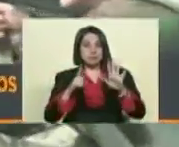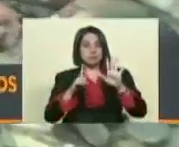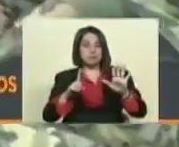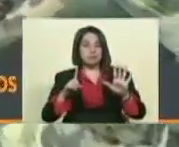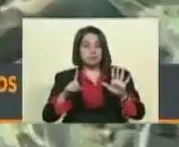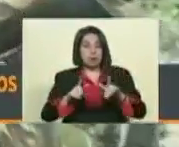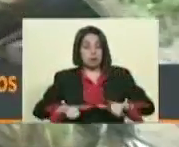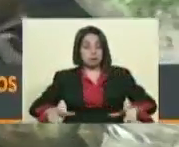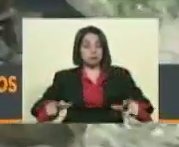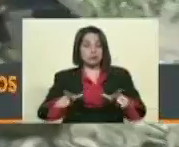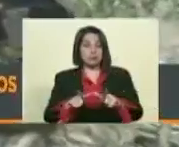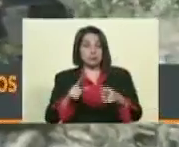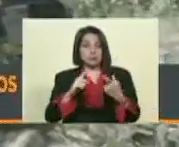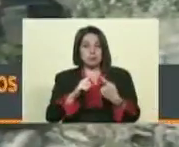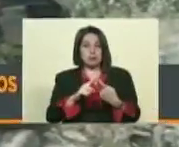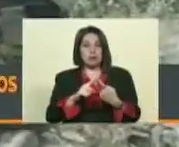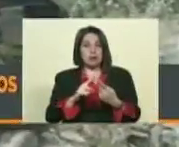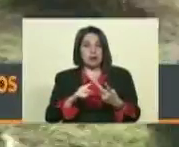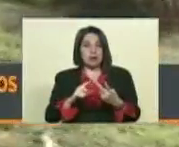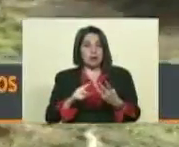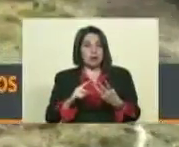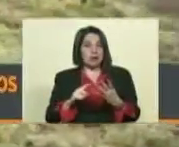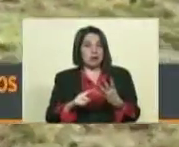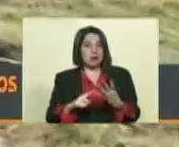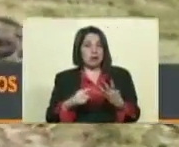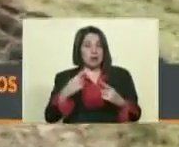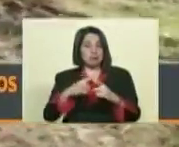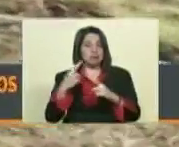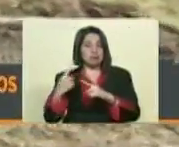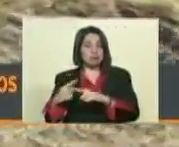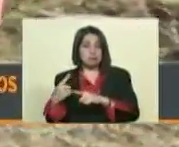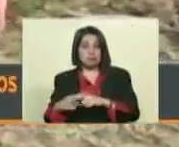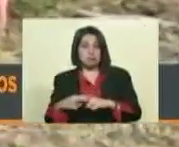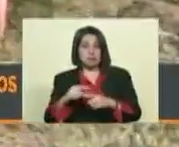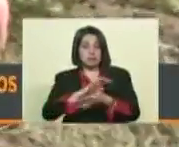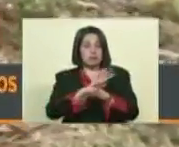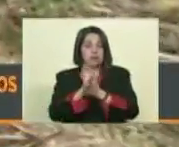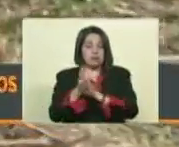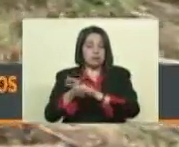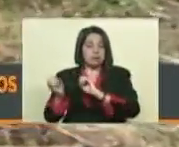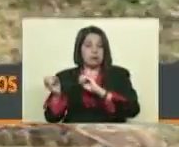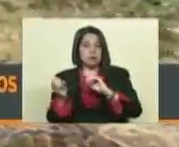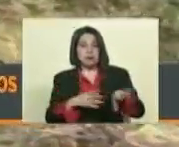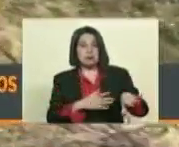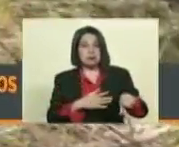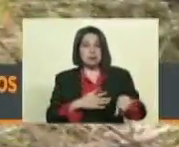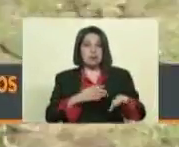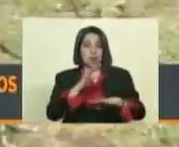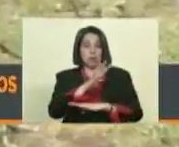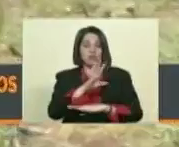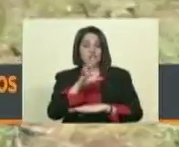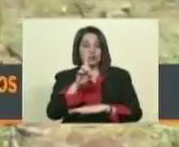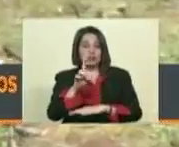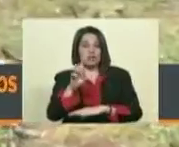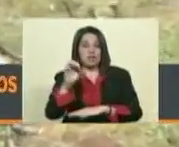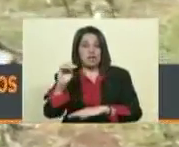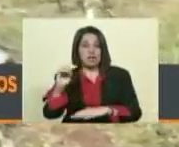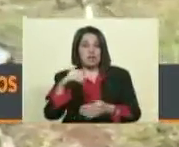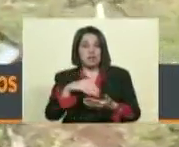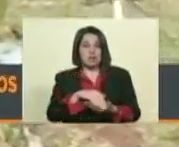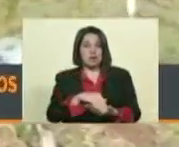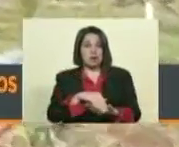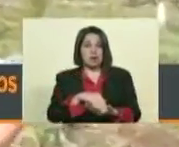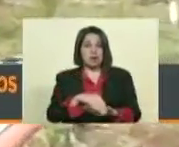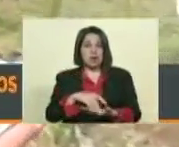áreas, lográndose detectar y erradicar aproximadamente 410 mil plantas